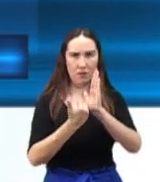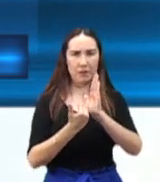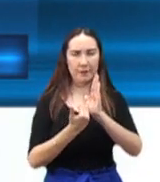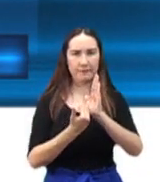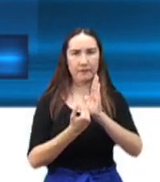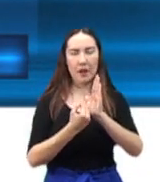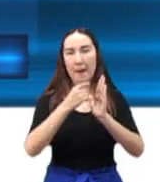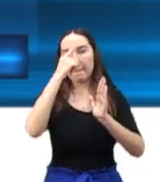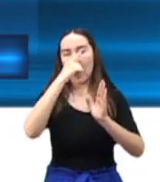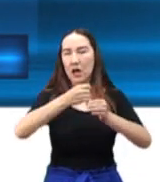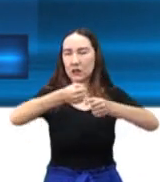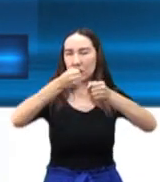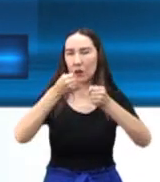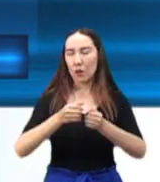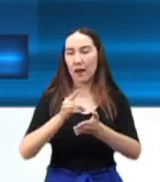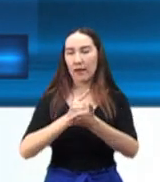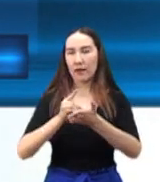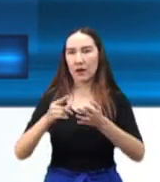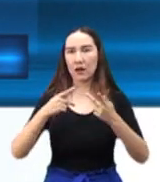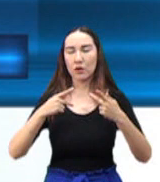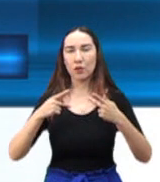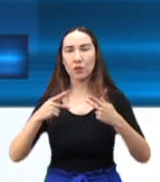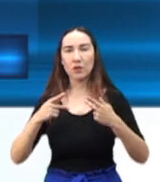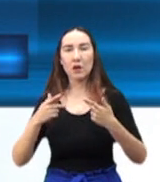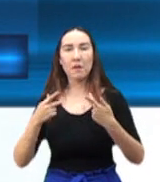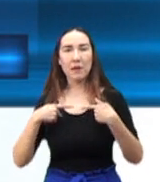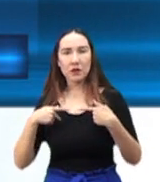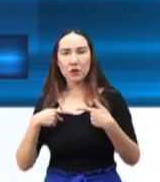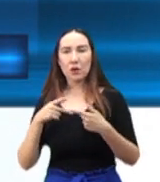que garanticen los derechos de los pueblos y comunidades indígenas.